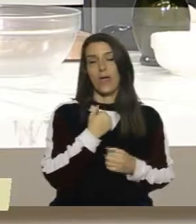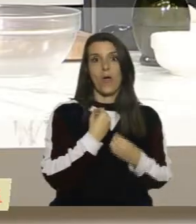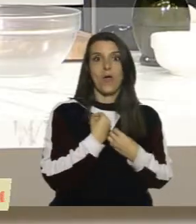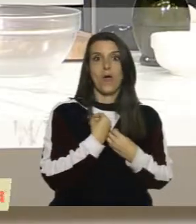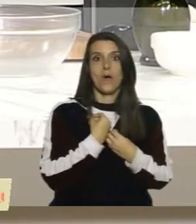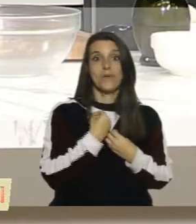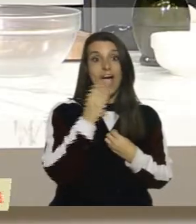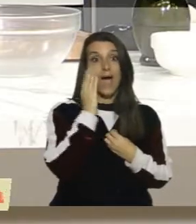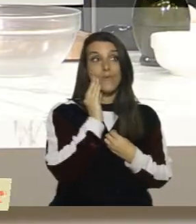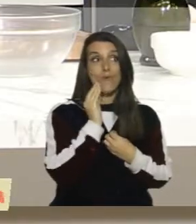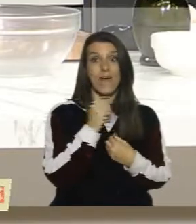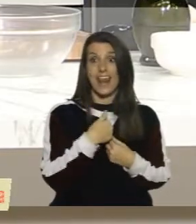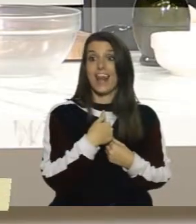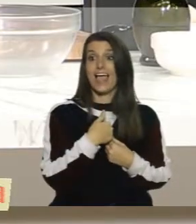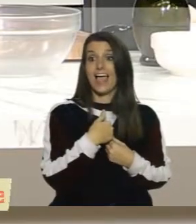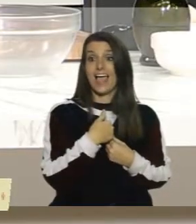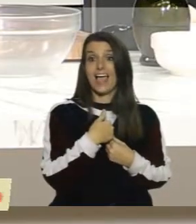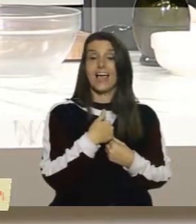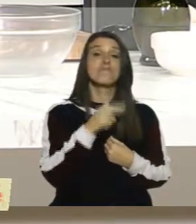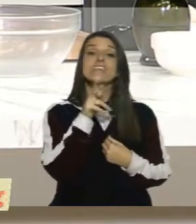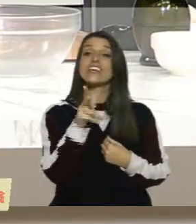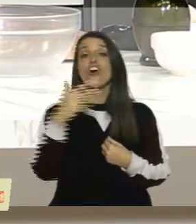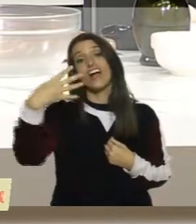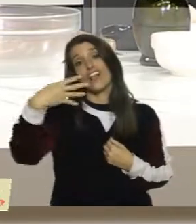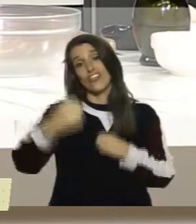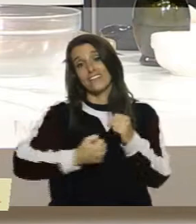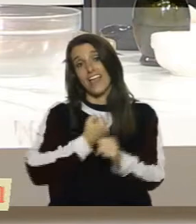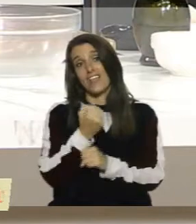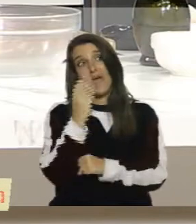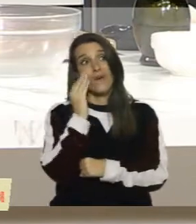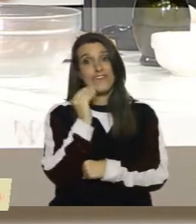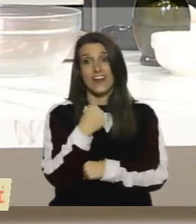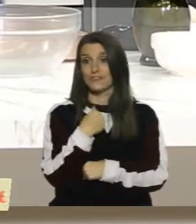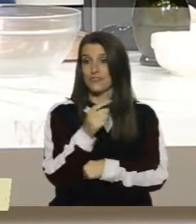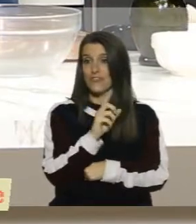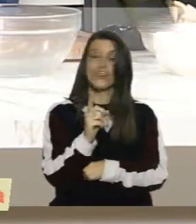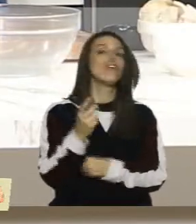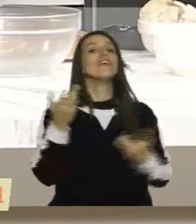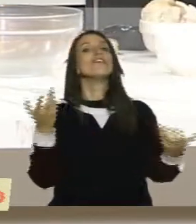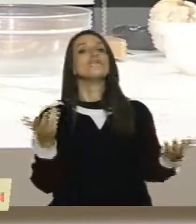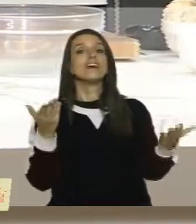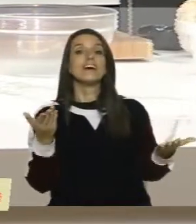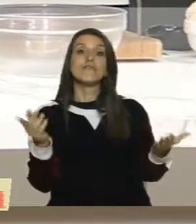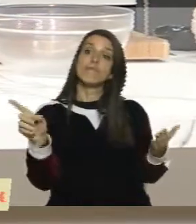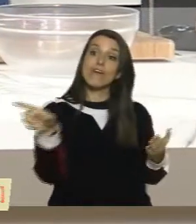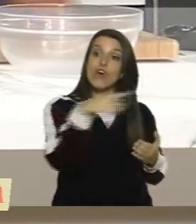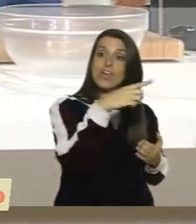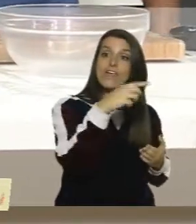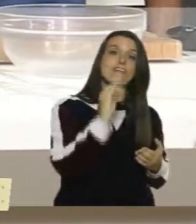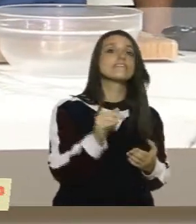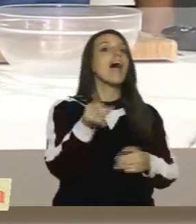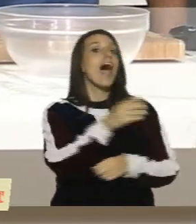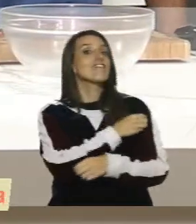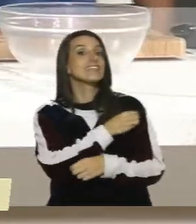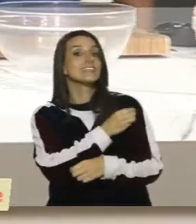añitos de. Te lo pido, 14. Tiene Agustín parado. Juan Aminu. Bueno, empecé a cocinar, yo voy para allá. ¿Te parece? Como te, quieras, me avisás, Sarita, me